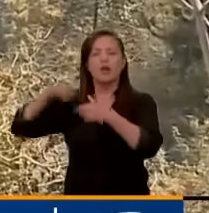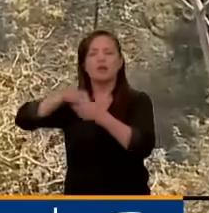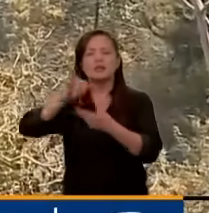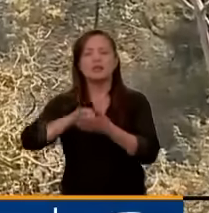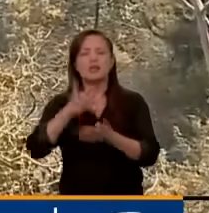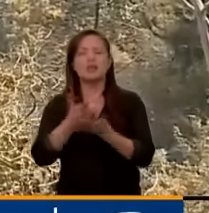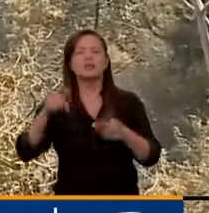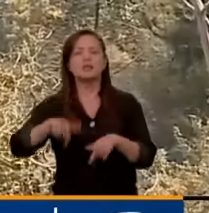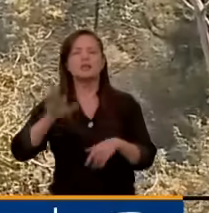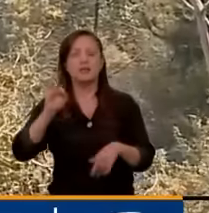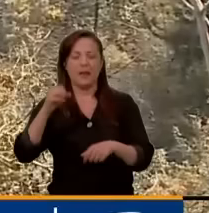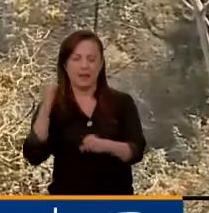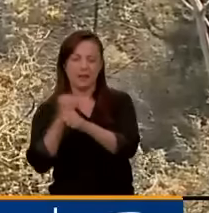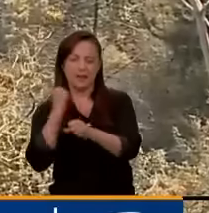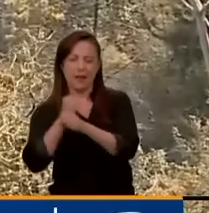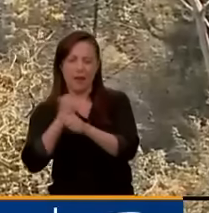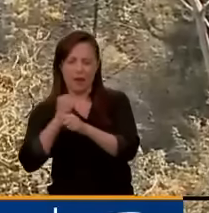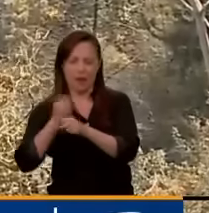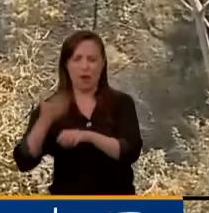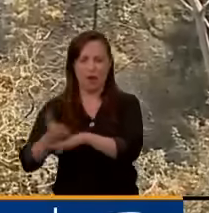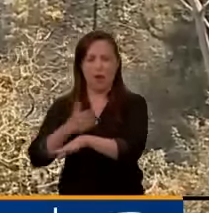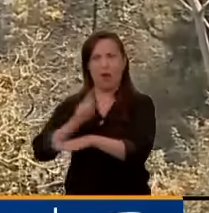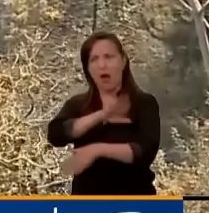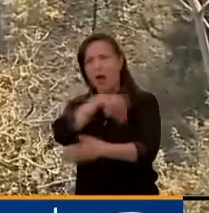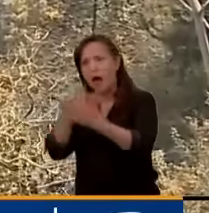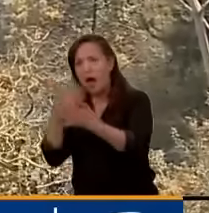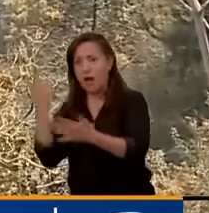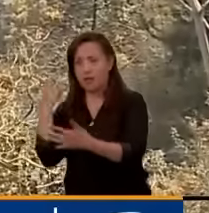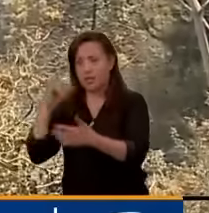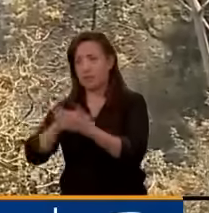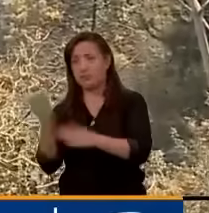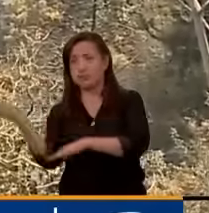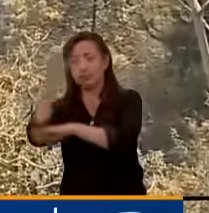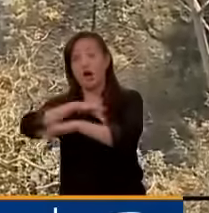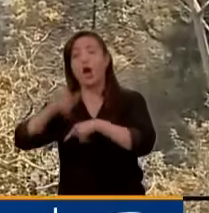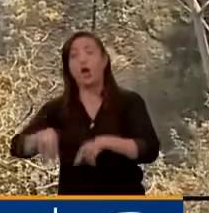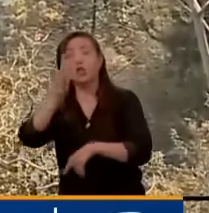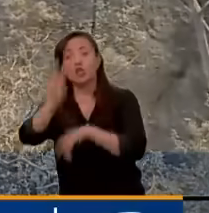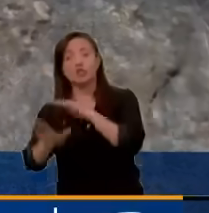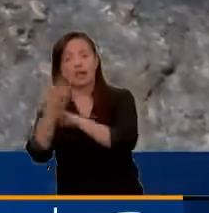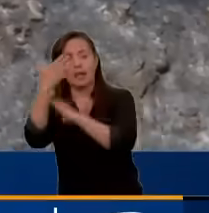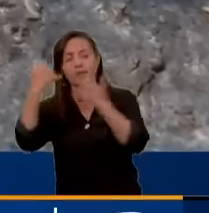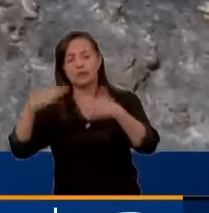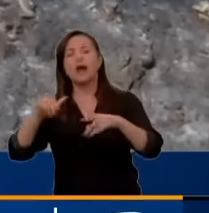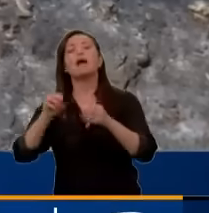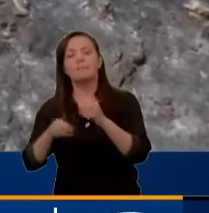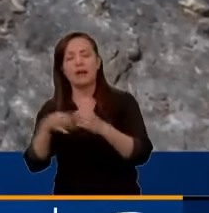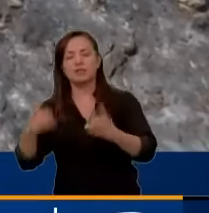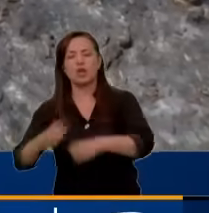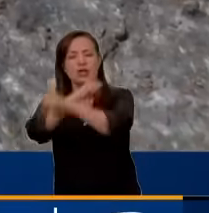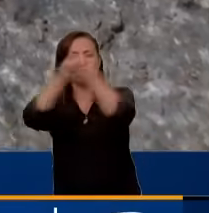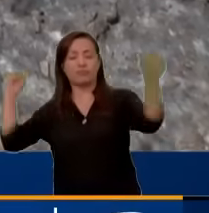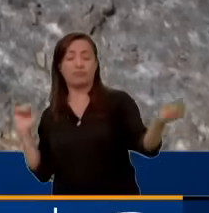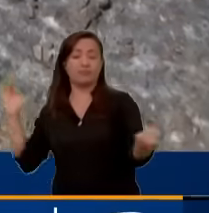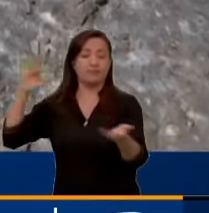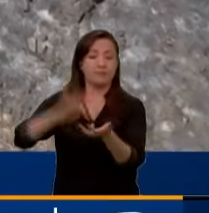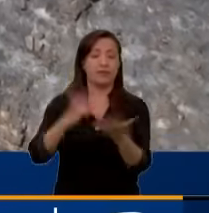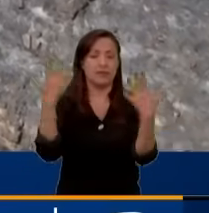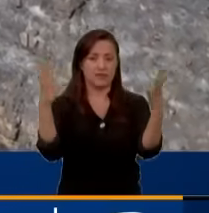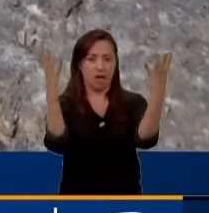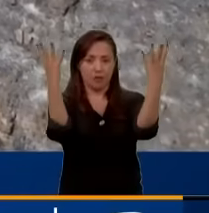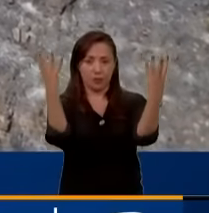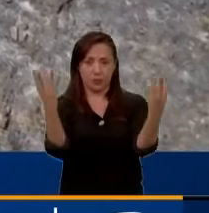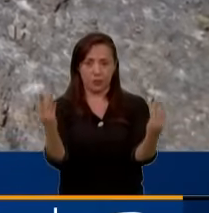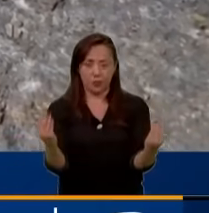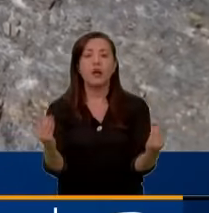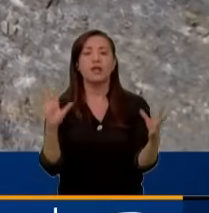la noche, ayer estuvieron hasta las 2 de la mañana y esta mañana desde las 5:30, muy temprano, pues ya se controló, pero les voy a dejar